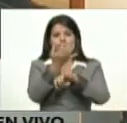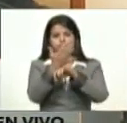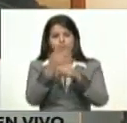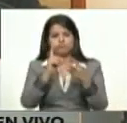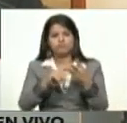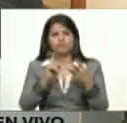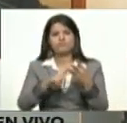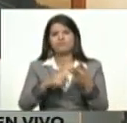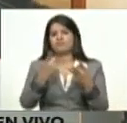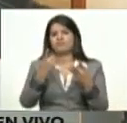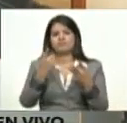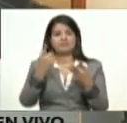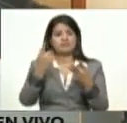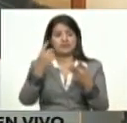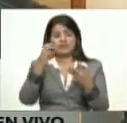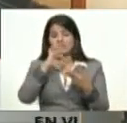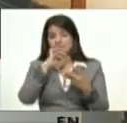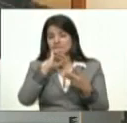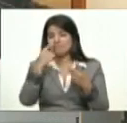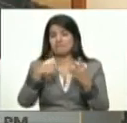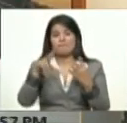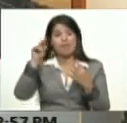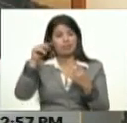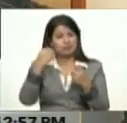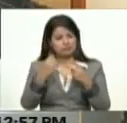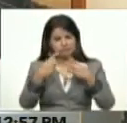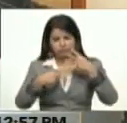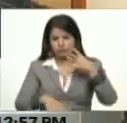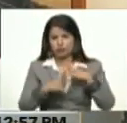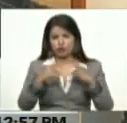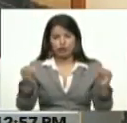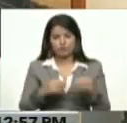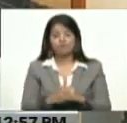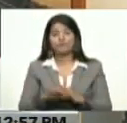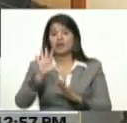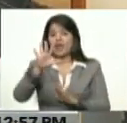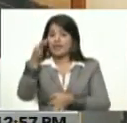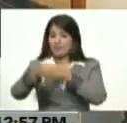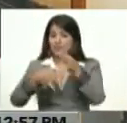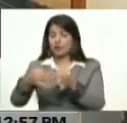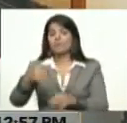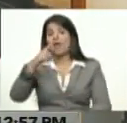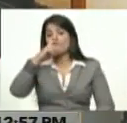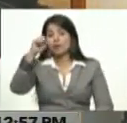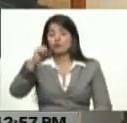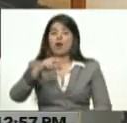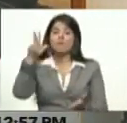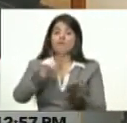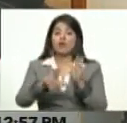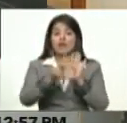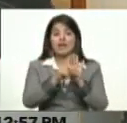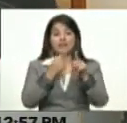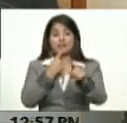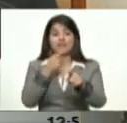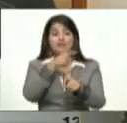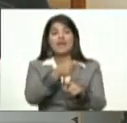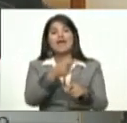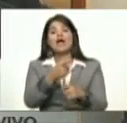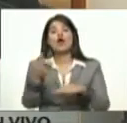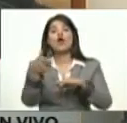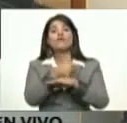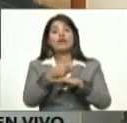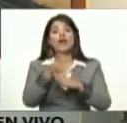estratégicos. Esta ley que ha aprobado el presidente Nicolás Maduro, que reserva al Estado las actividades de exploración